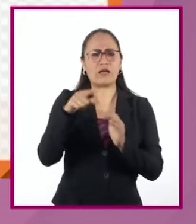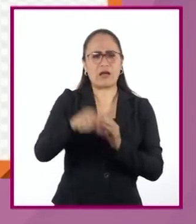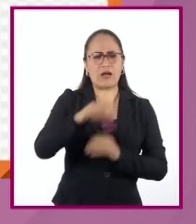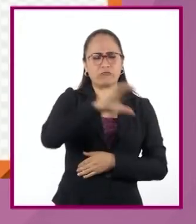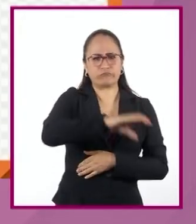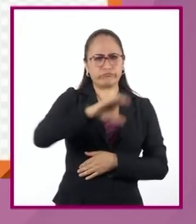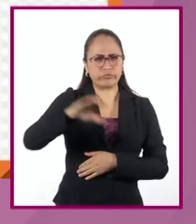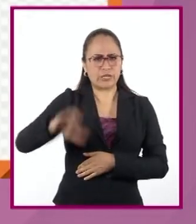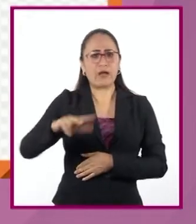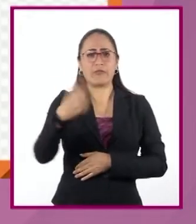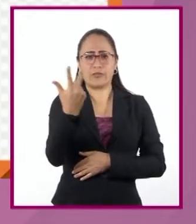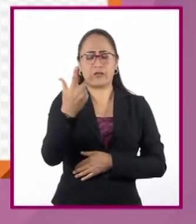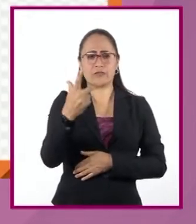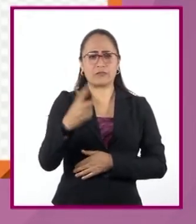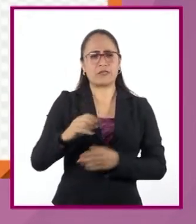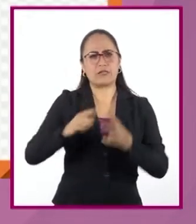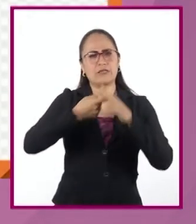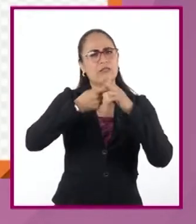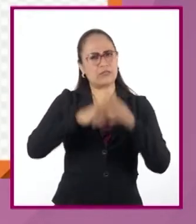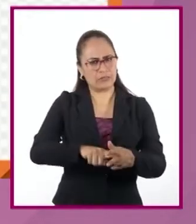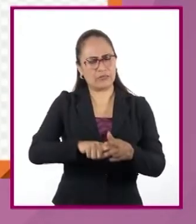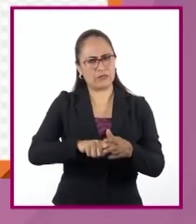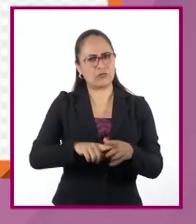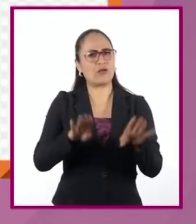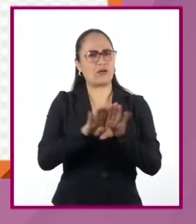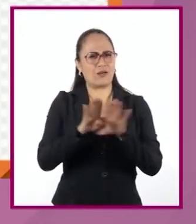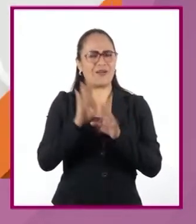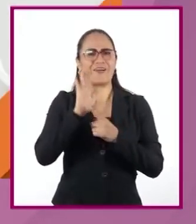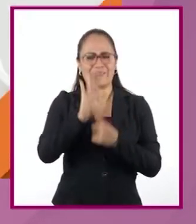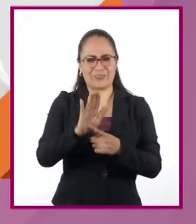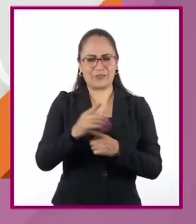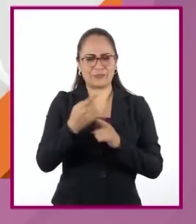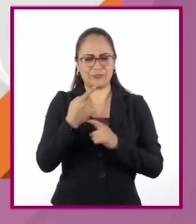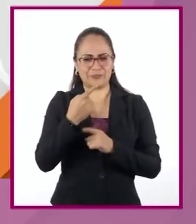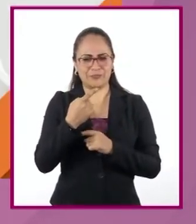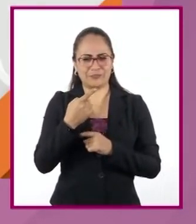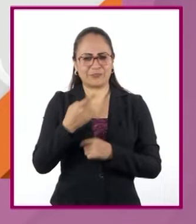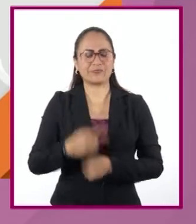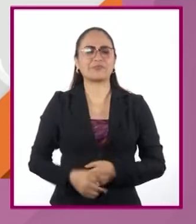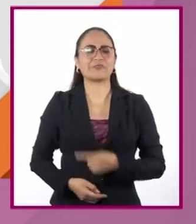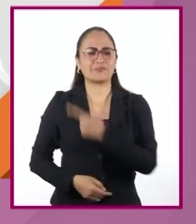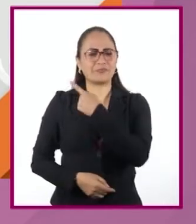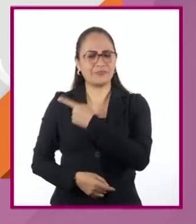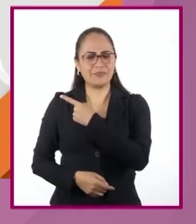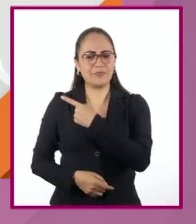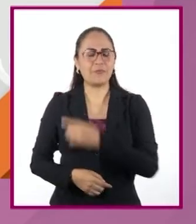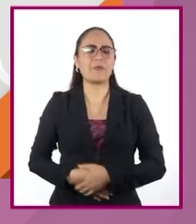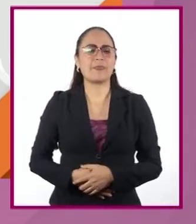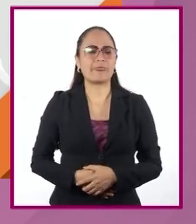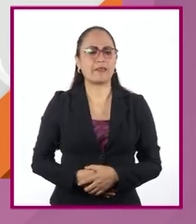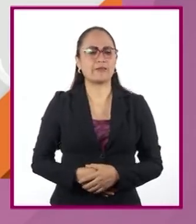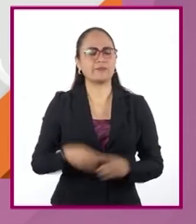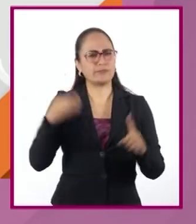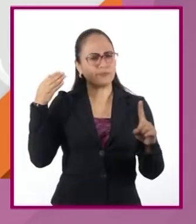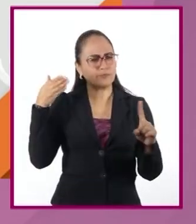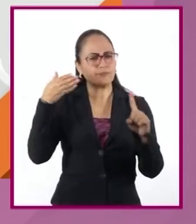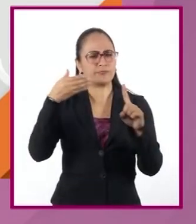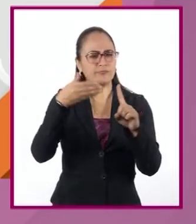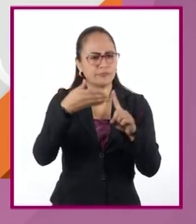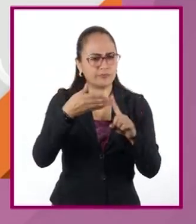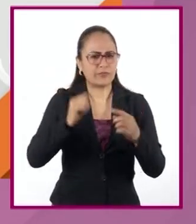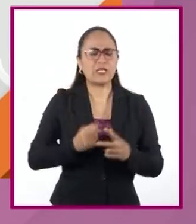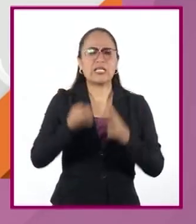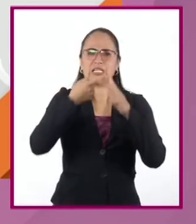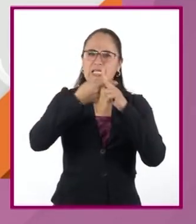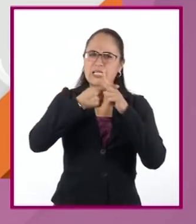las 13 colonias. Como se muestra en la pantalla, nuestro propósito consiste en reconocer